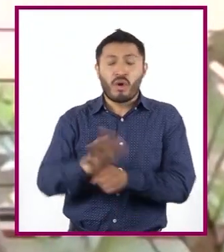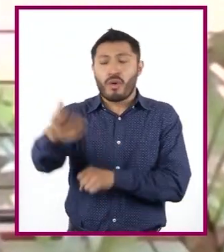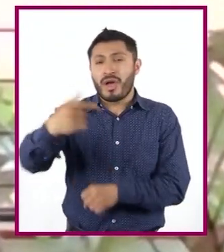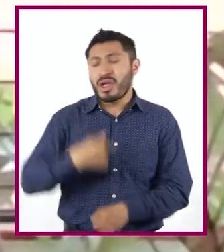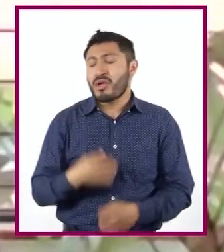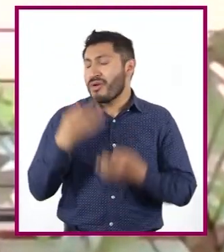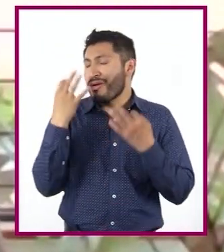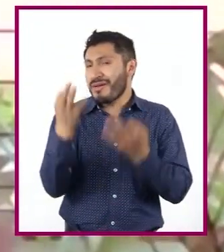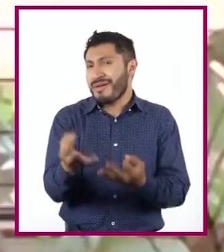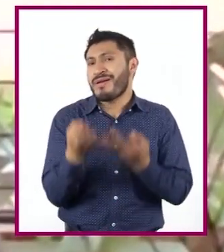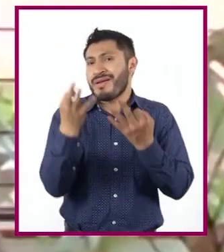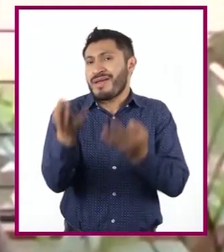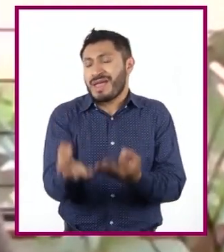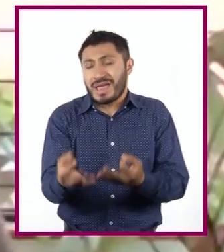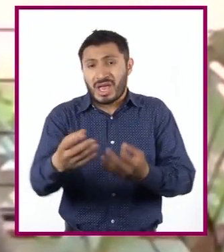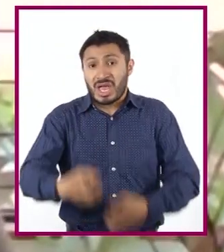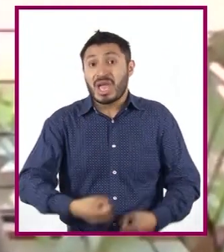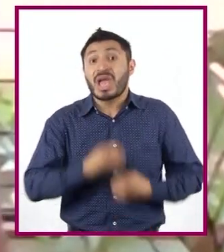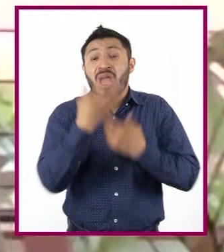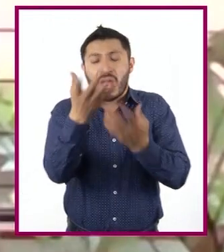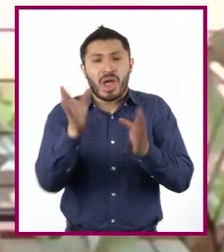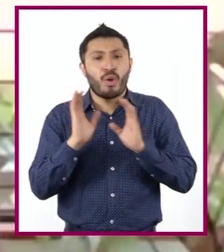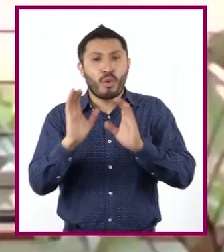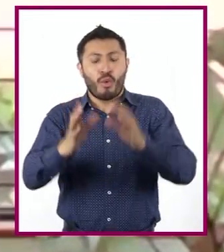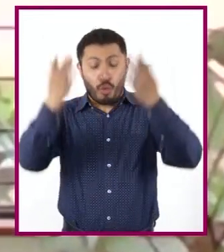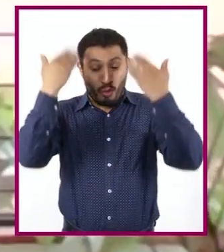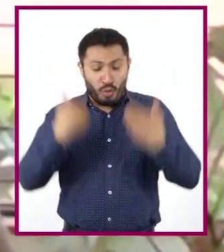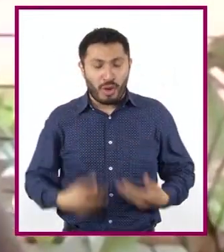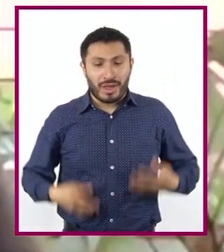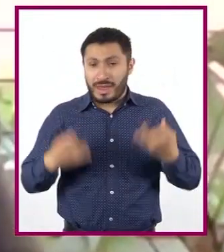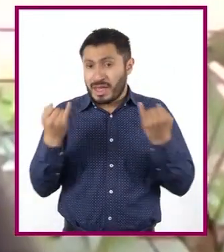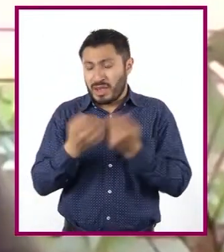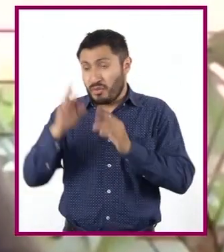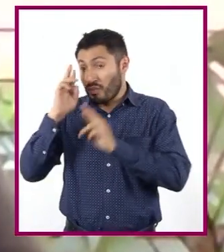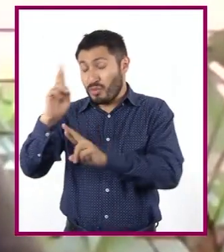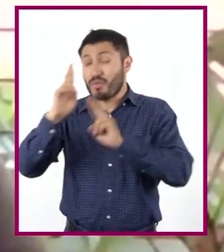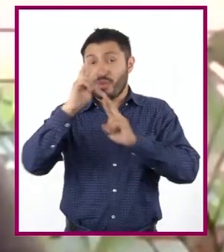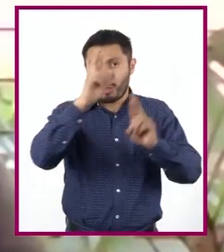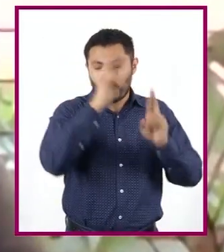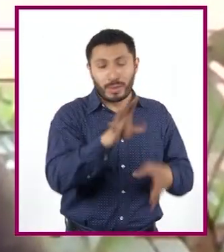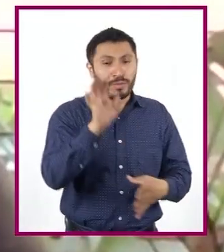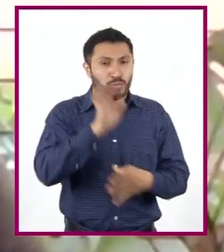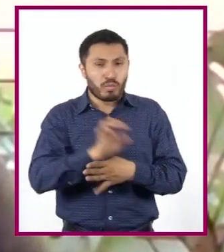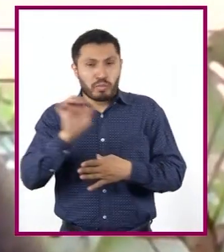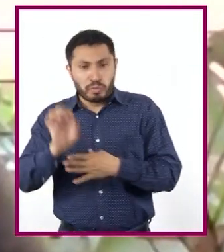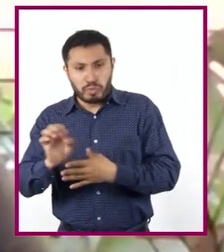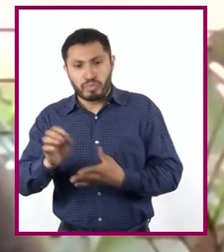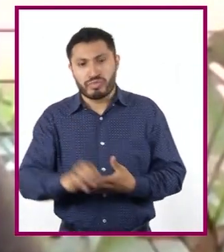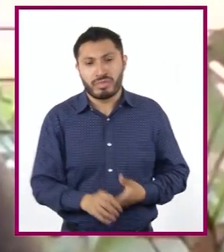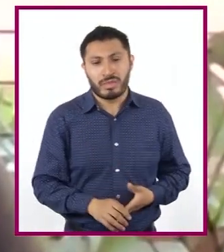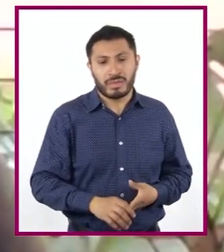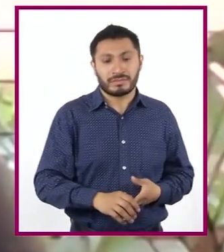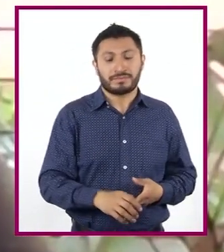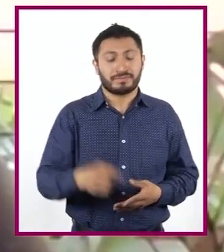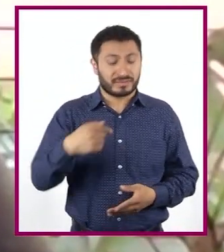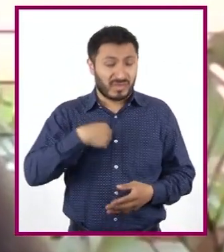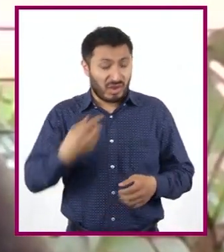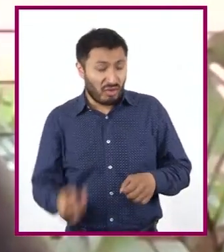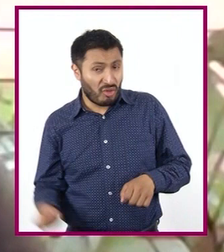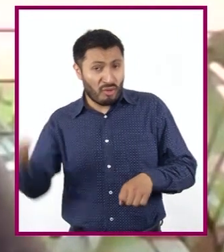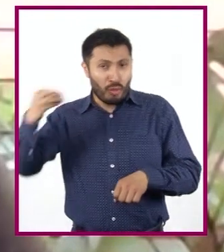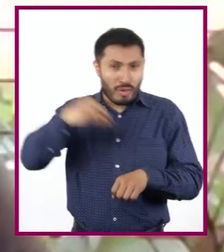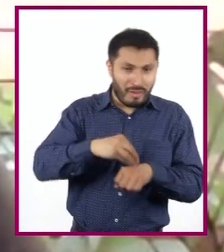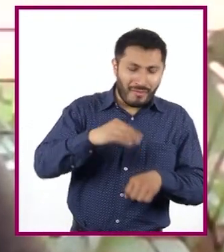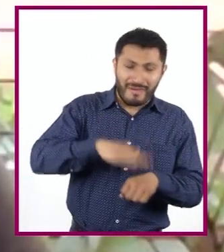bueno, posteriormente en mi casa había pocos libros de otro tipo que no fueran religiosos, pero teníamos por ahí,